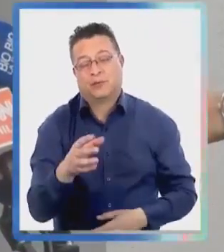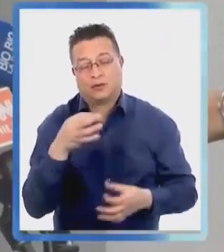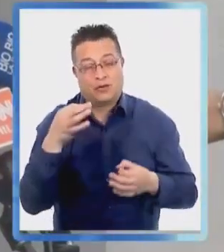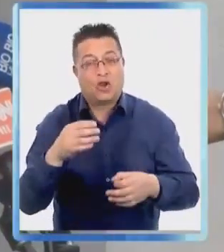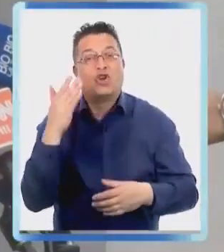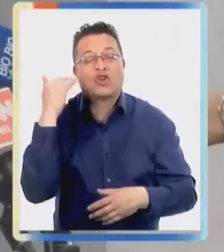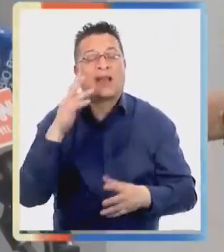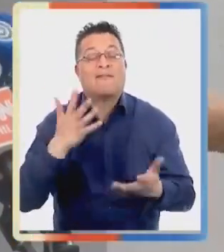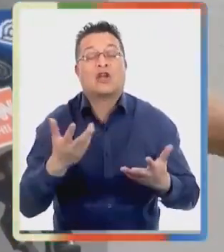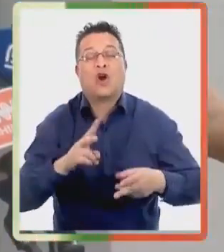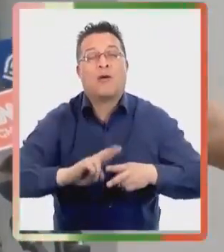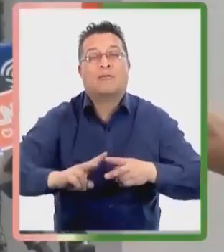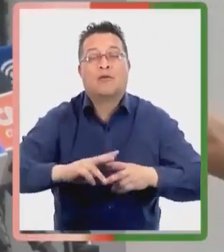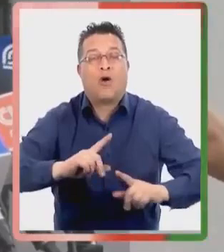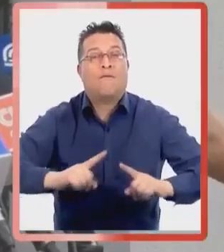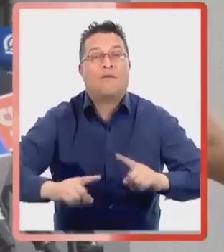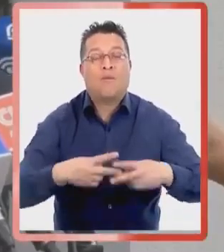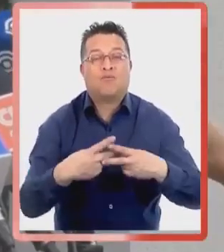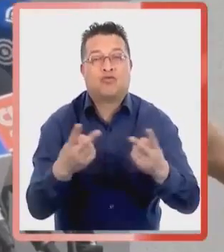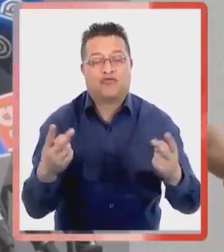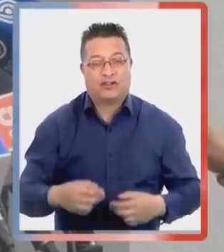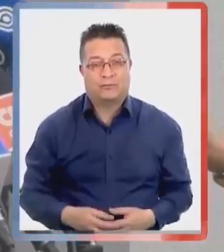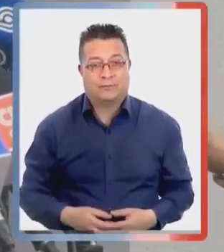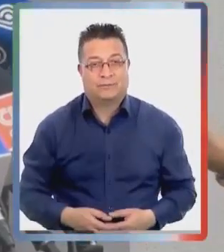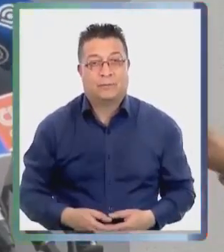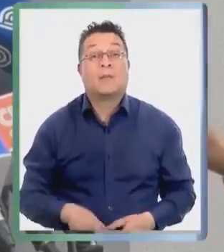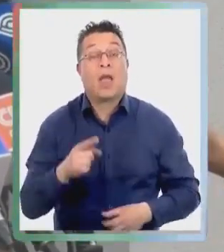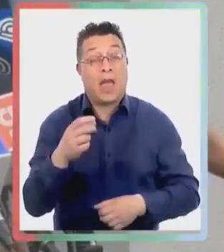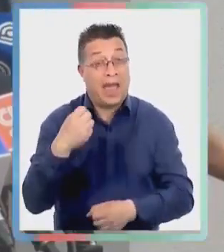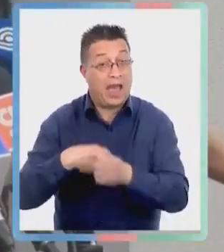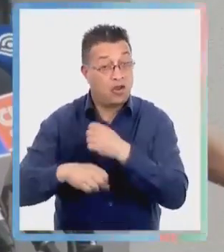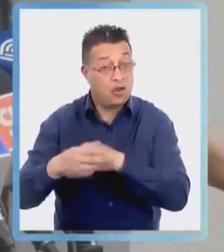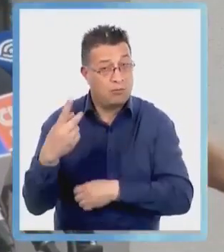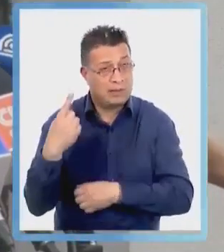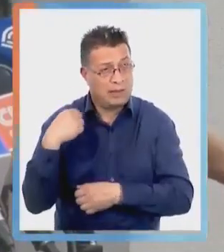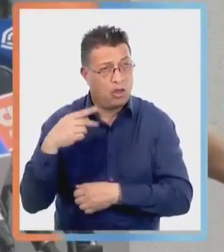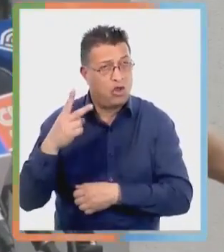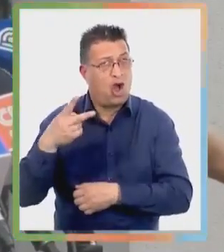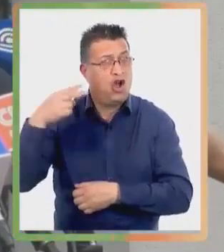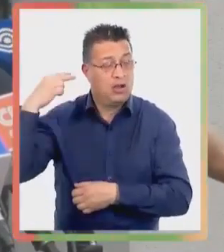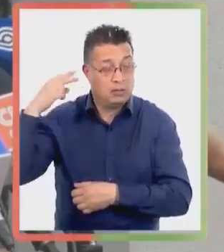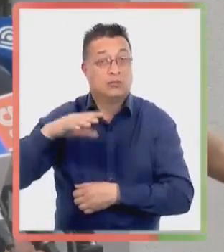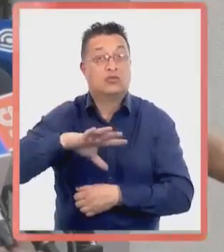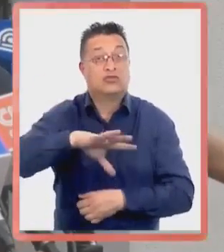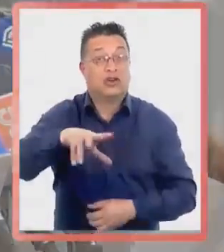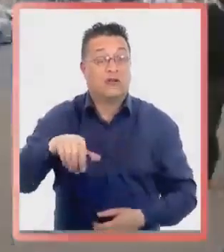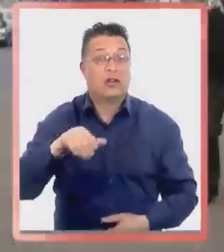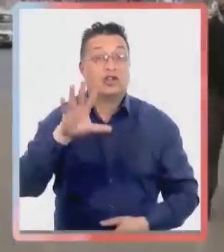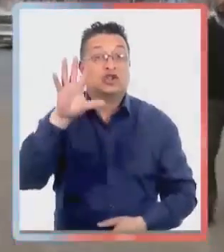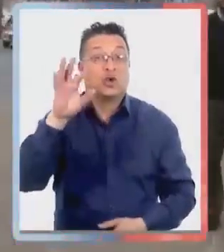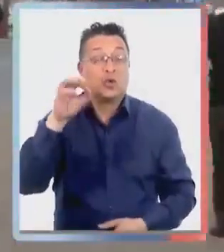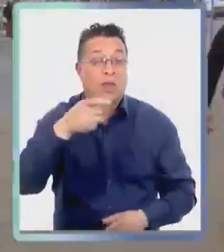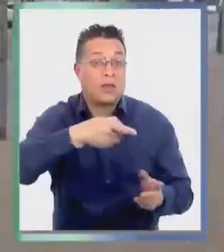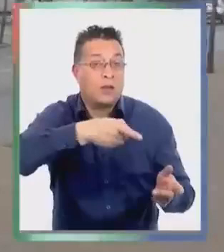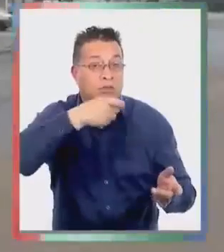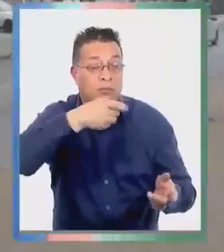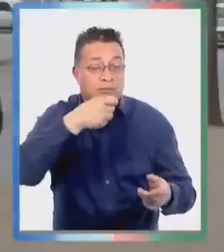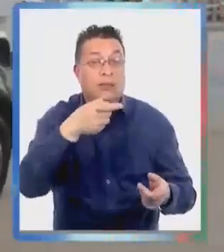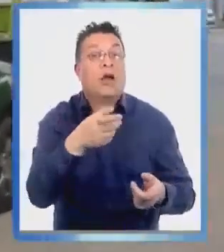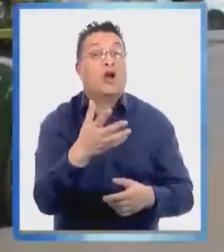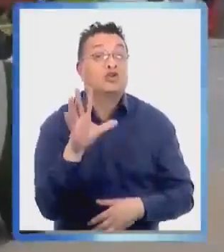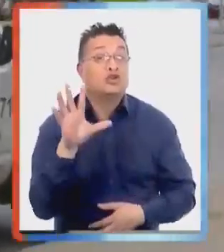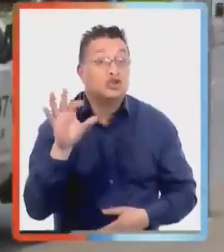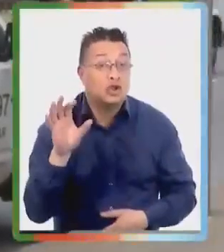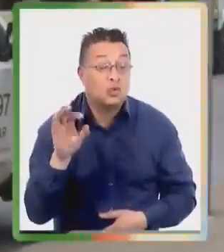coronel llamaba a los guardias a cargo de la armería, quienes entregaron de manera muy tranquila